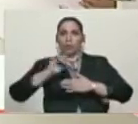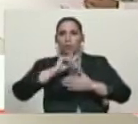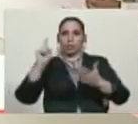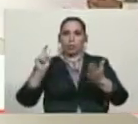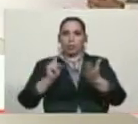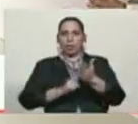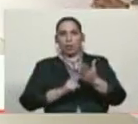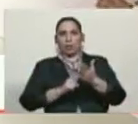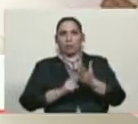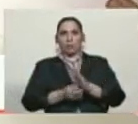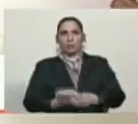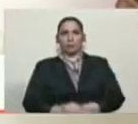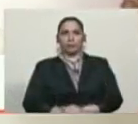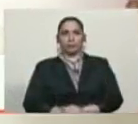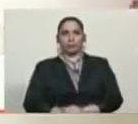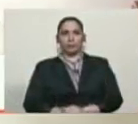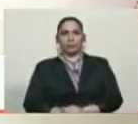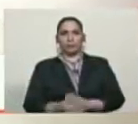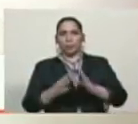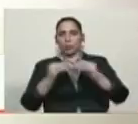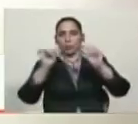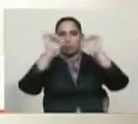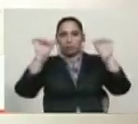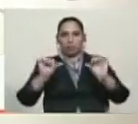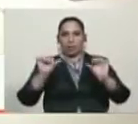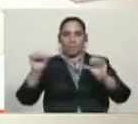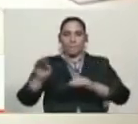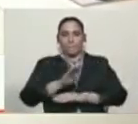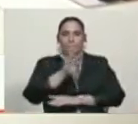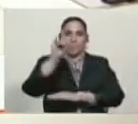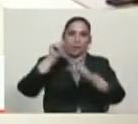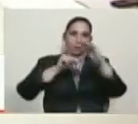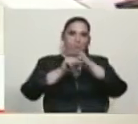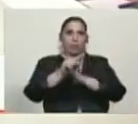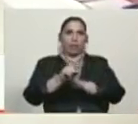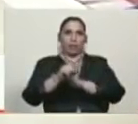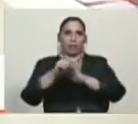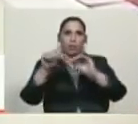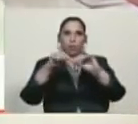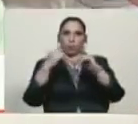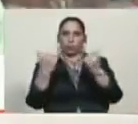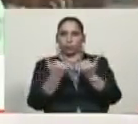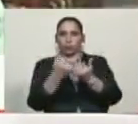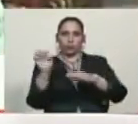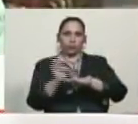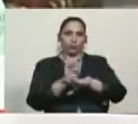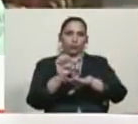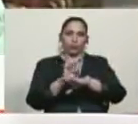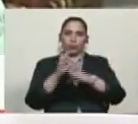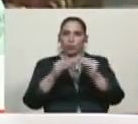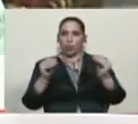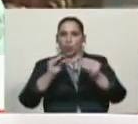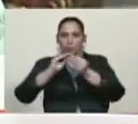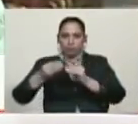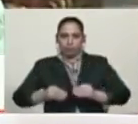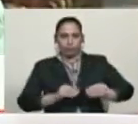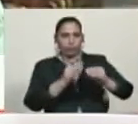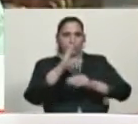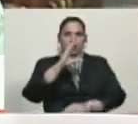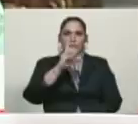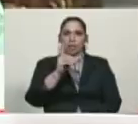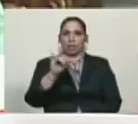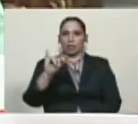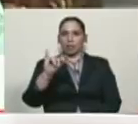absoluta de todo el sistema barrio adentro ambulatorios vamos a rehabilitar los todos de los cds y los